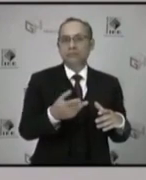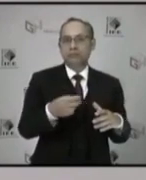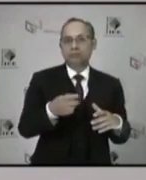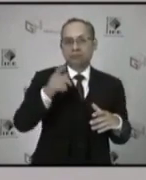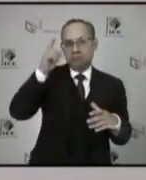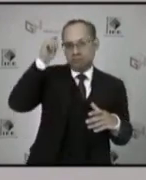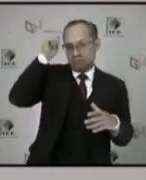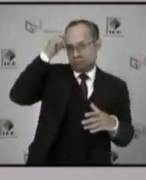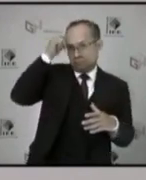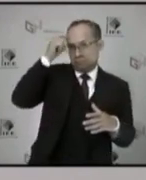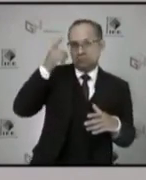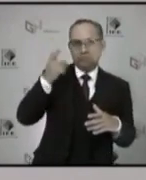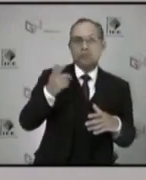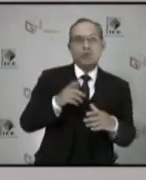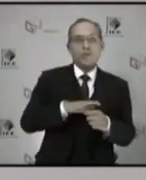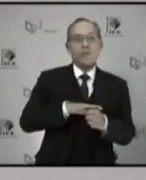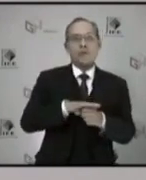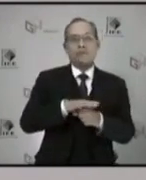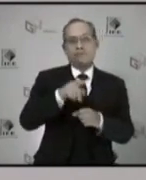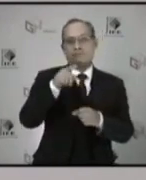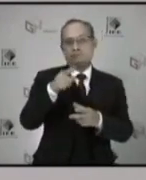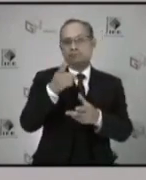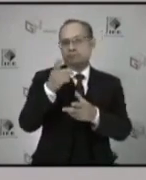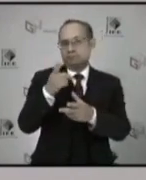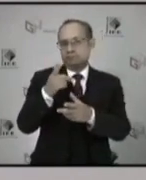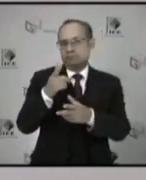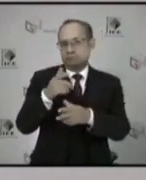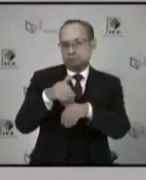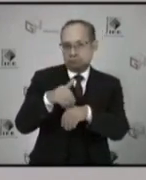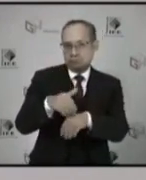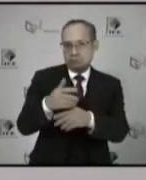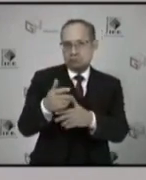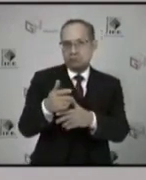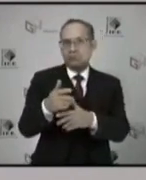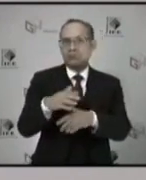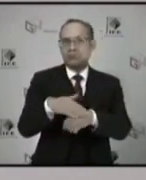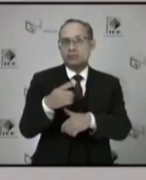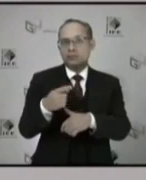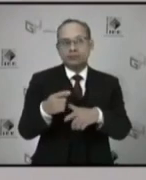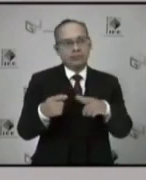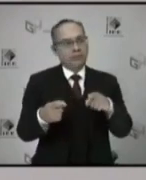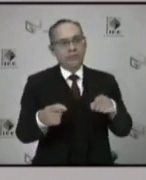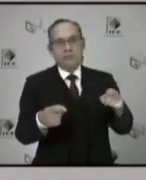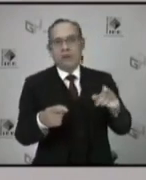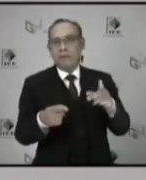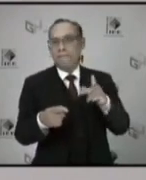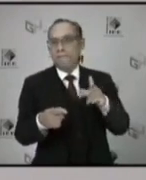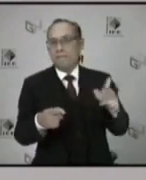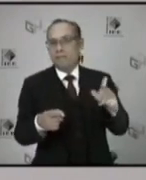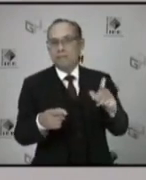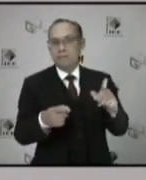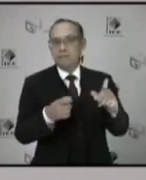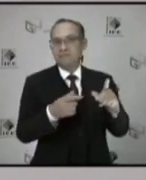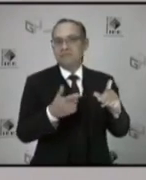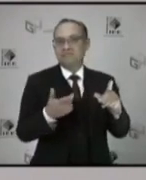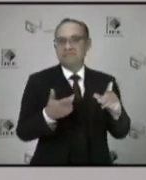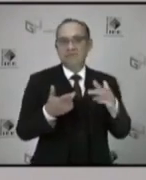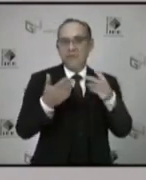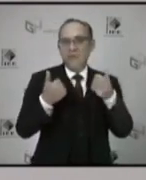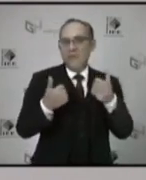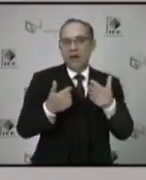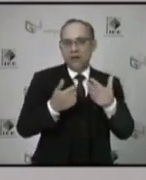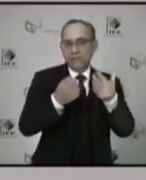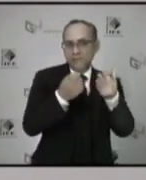no permite la atención adecuada a la población. Son intereses políticos, son intereses